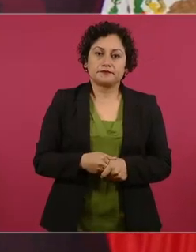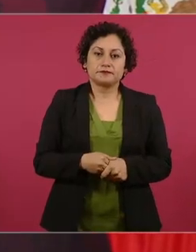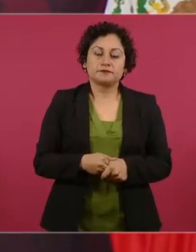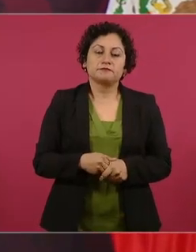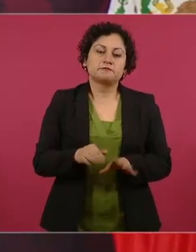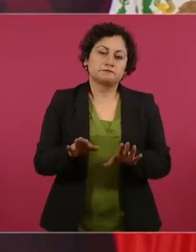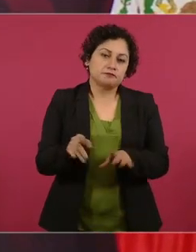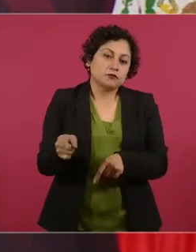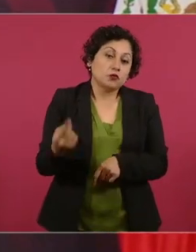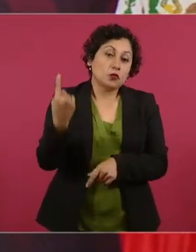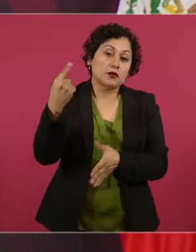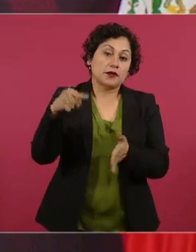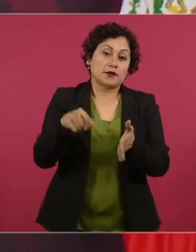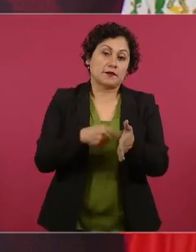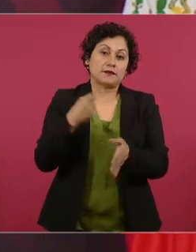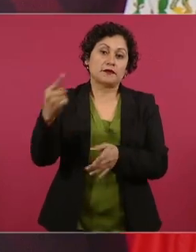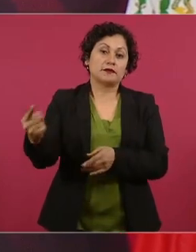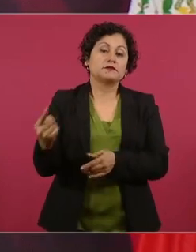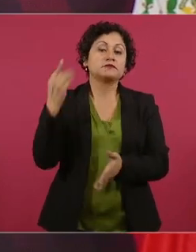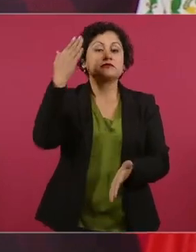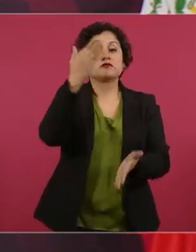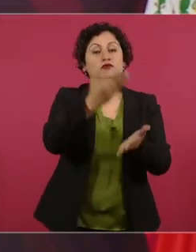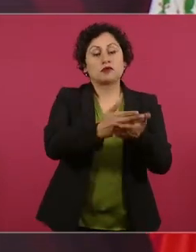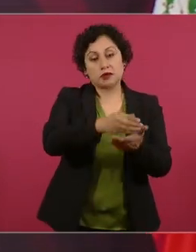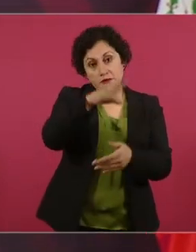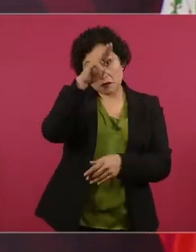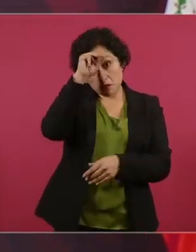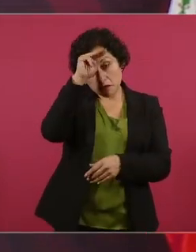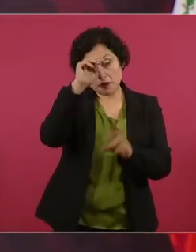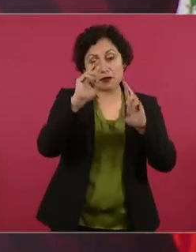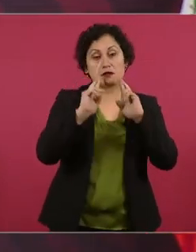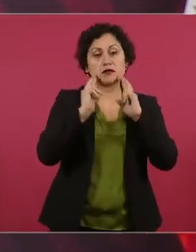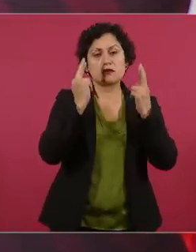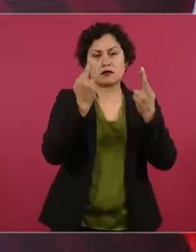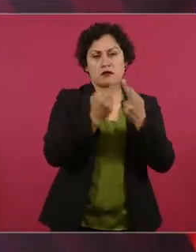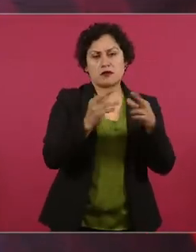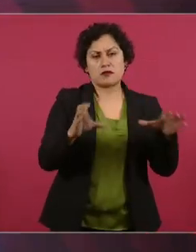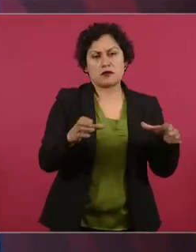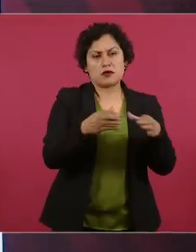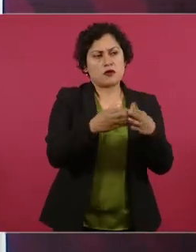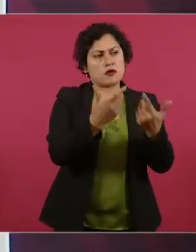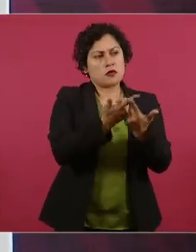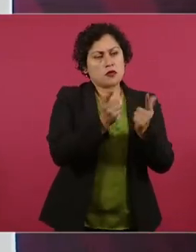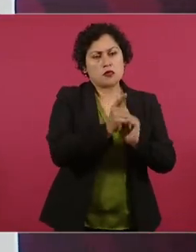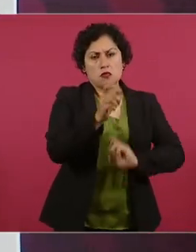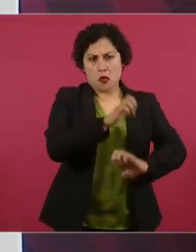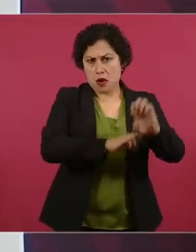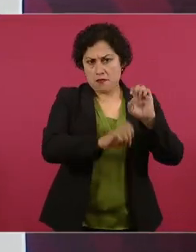Fue a Monterrey a una reunión con un grupo de empresarios